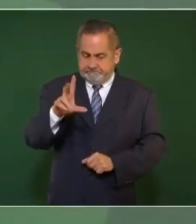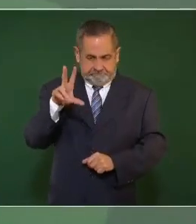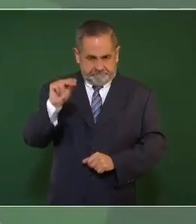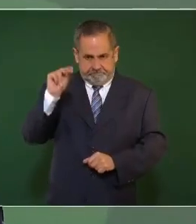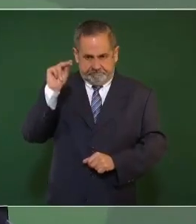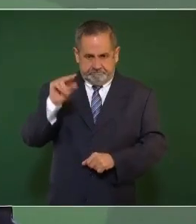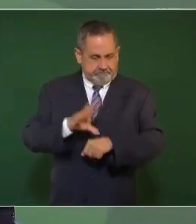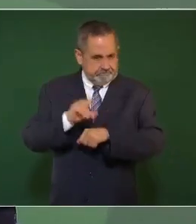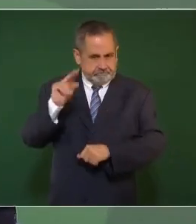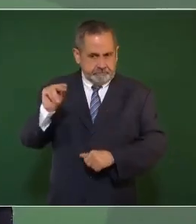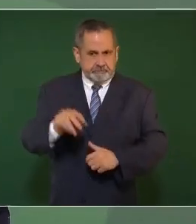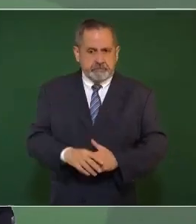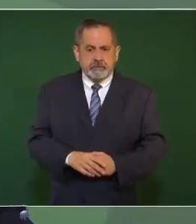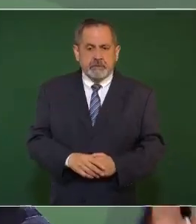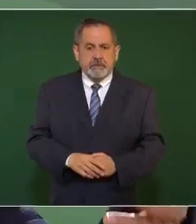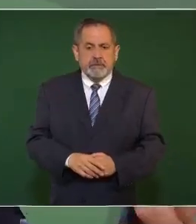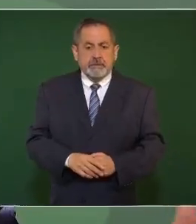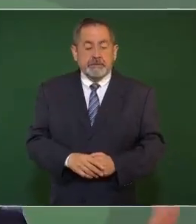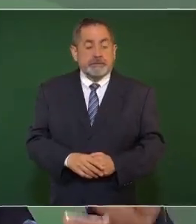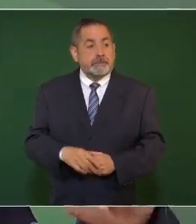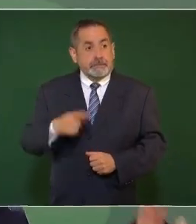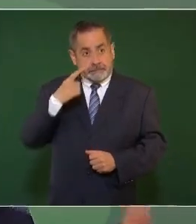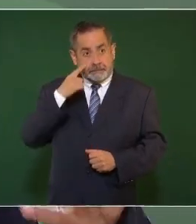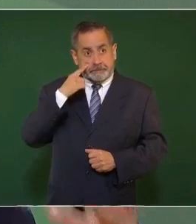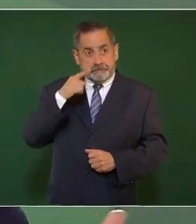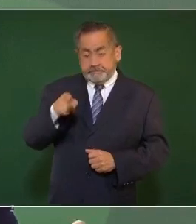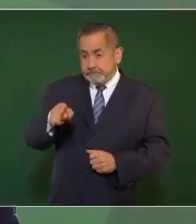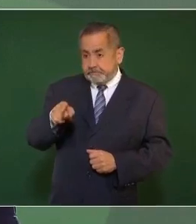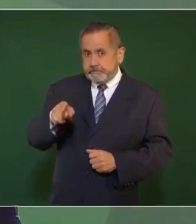Porque por no permitir la corrupción